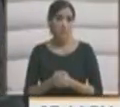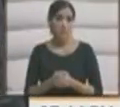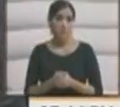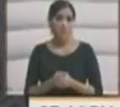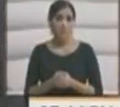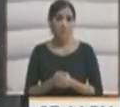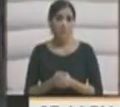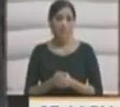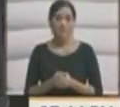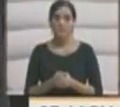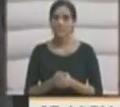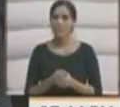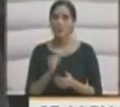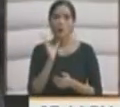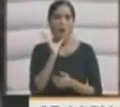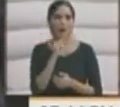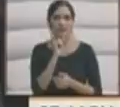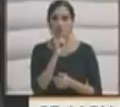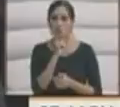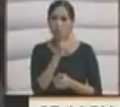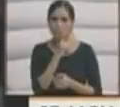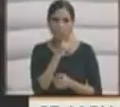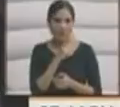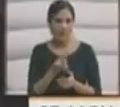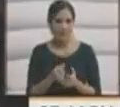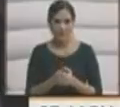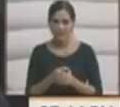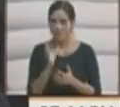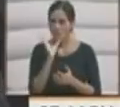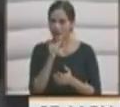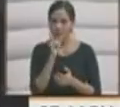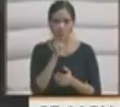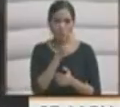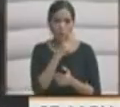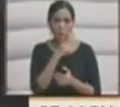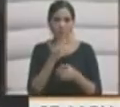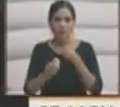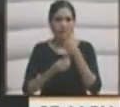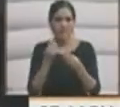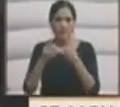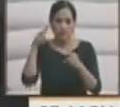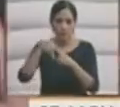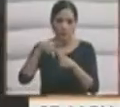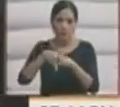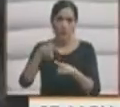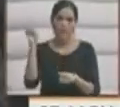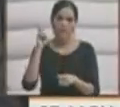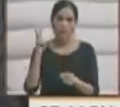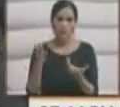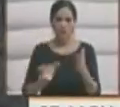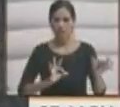No tiene nombre, no tiene nombre lo que se le está haciendo a Venezuela con este show.